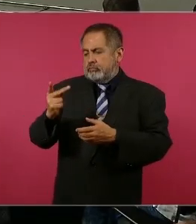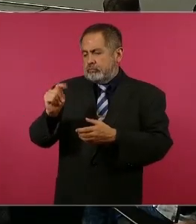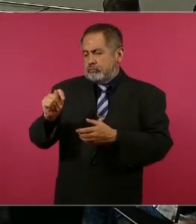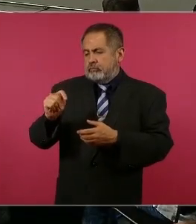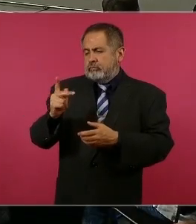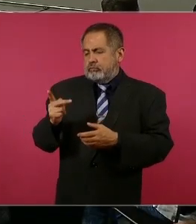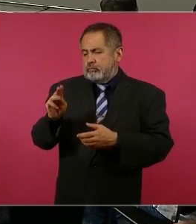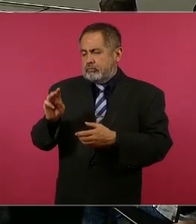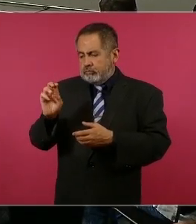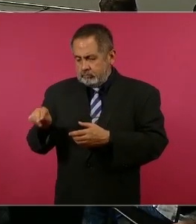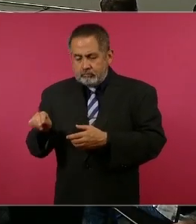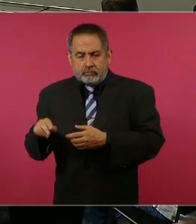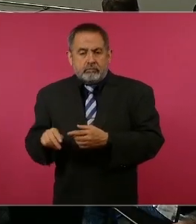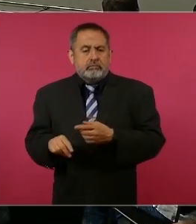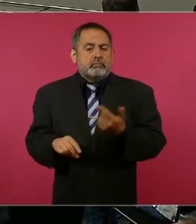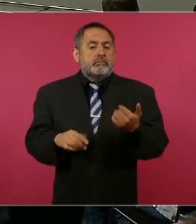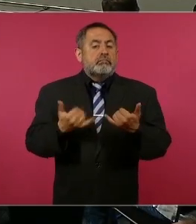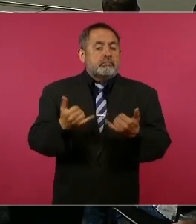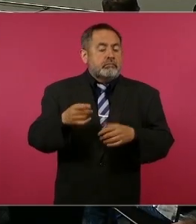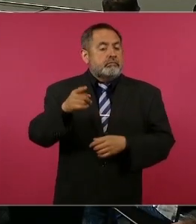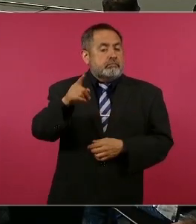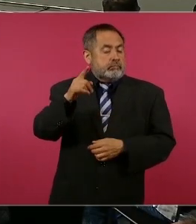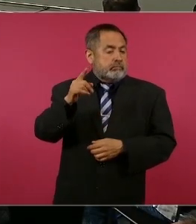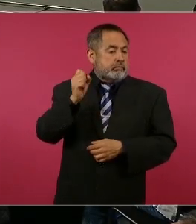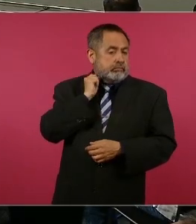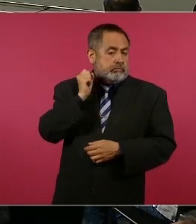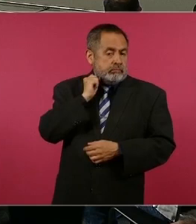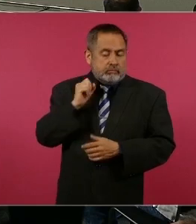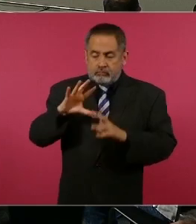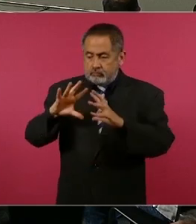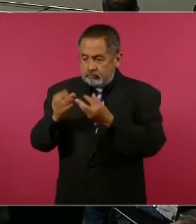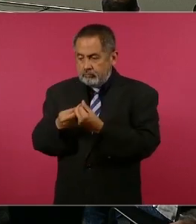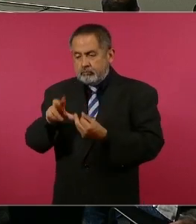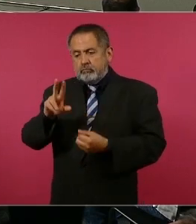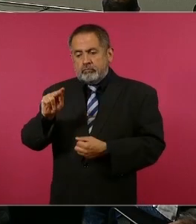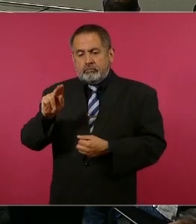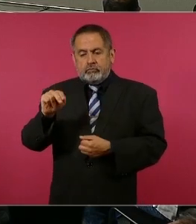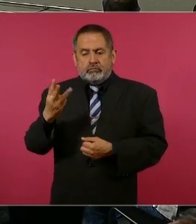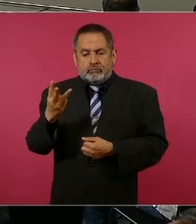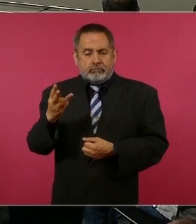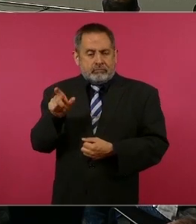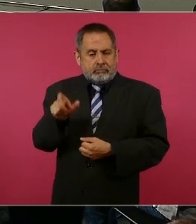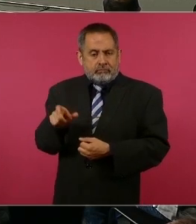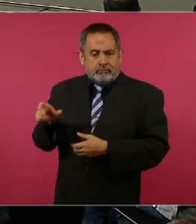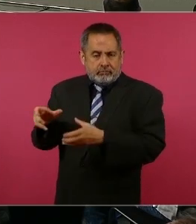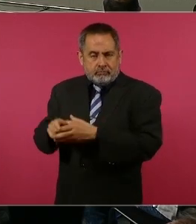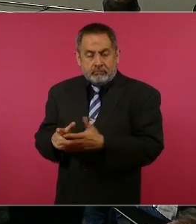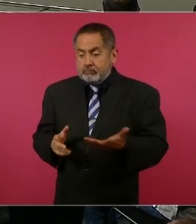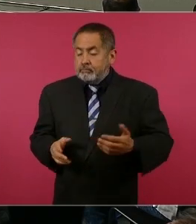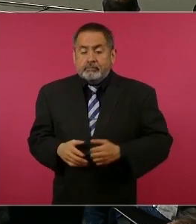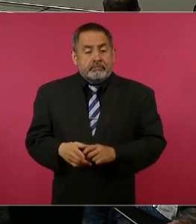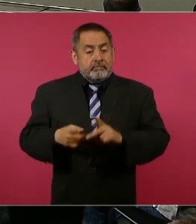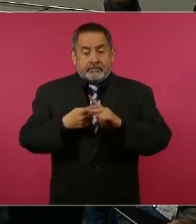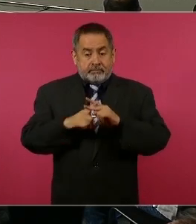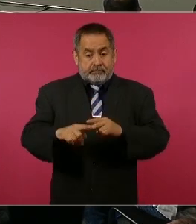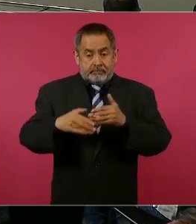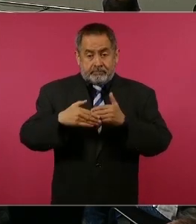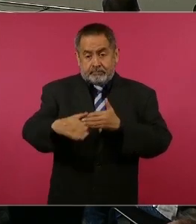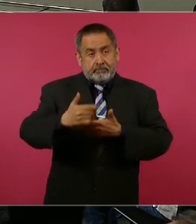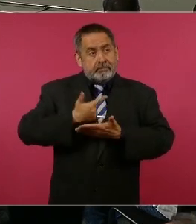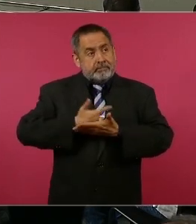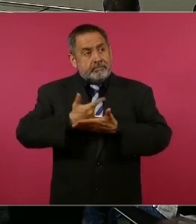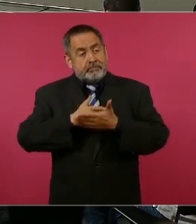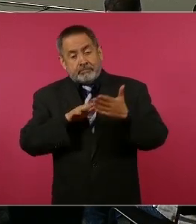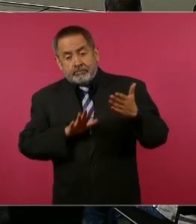Morena-PT-Verde y 83 en el caso del Senado de la República. Entonces, recordar, pues inician los cómputos distritales